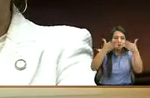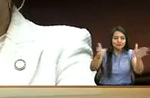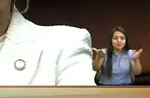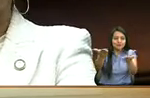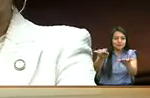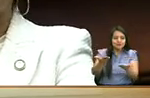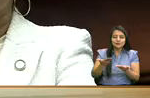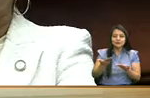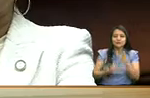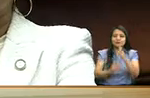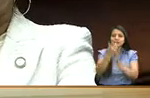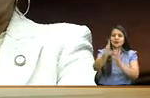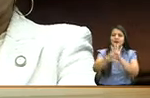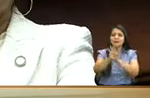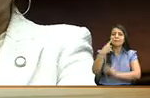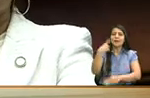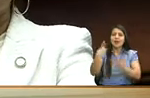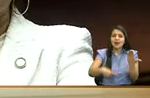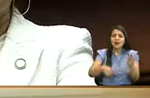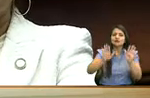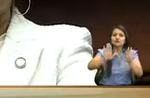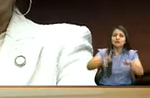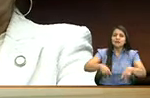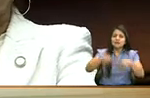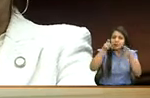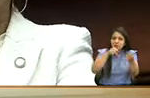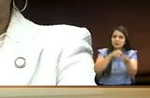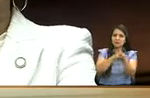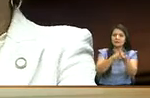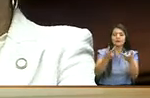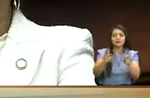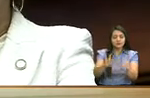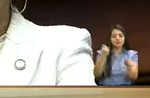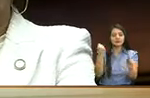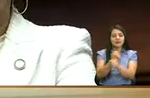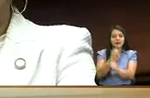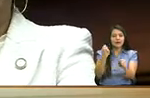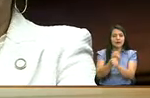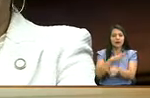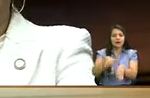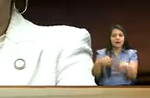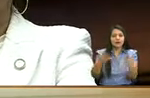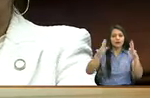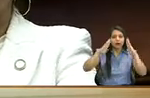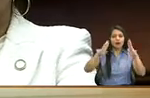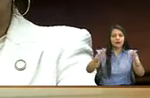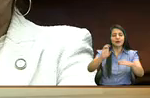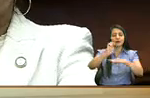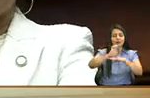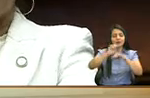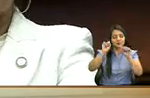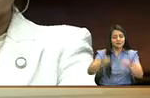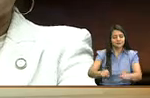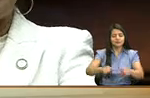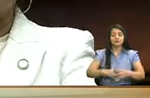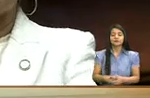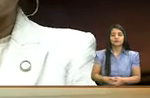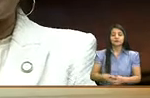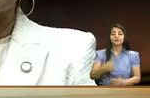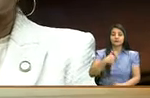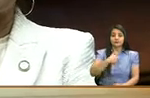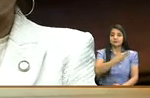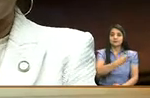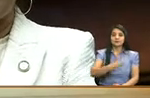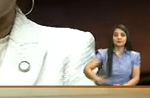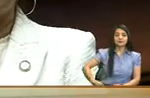que legisla para la vida y que trabaja en una gran minga por el Ecuador. Como presidenta